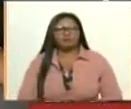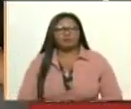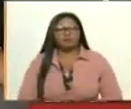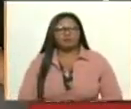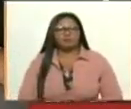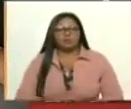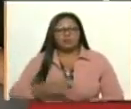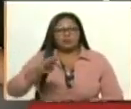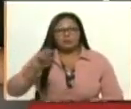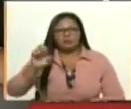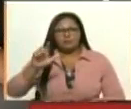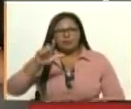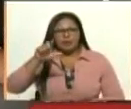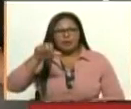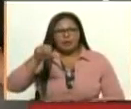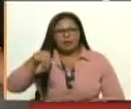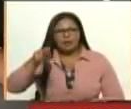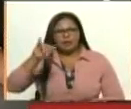Belkis,